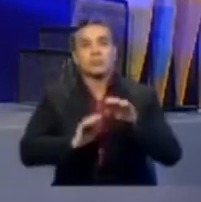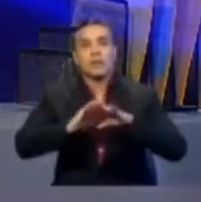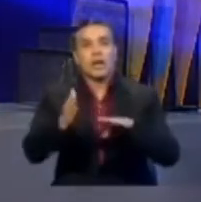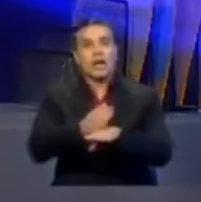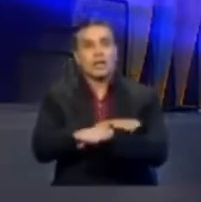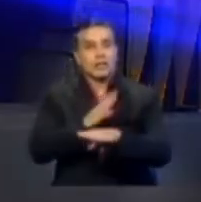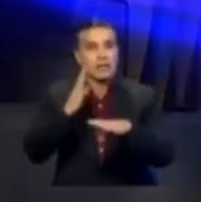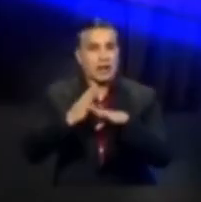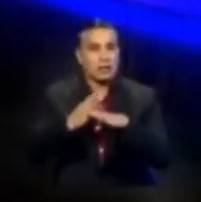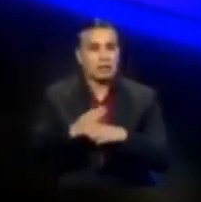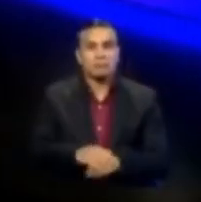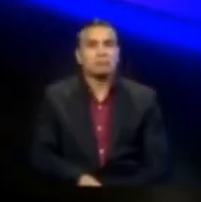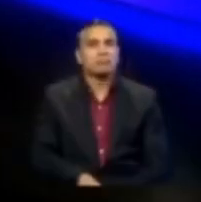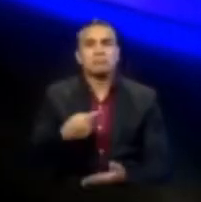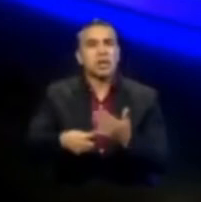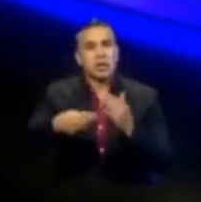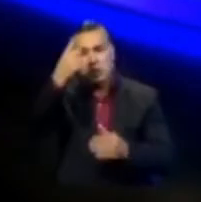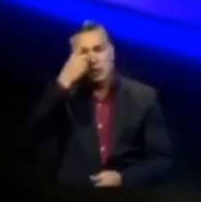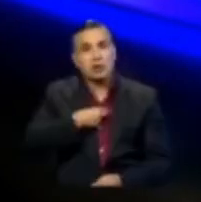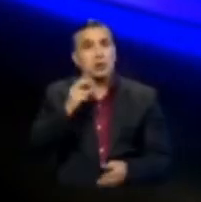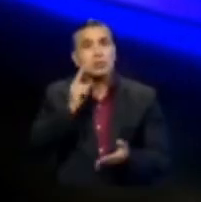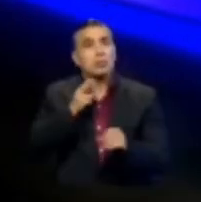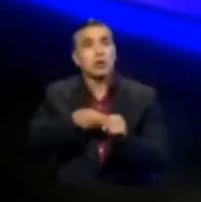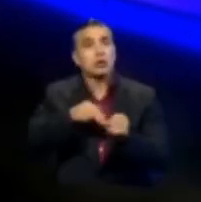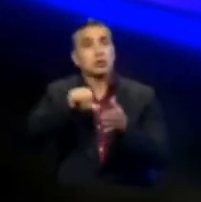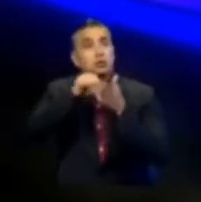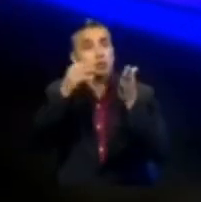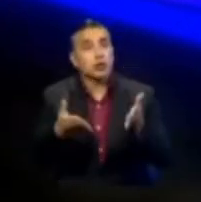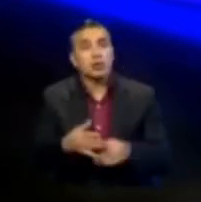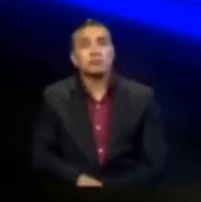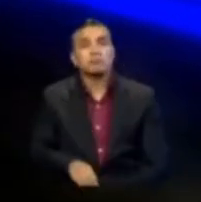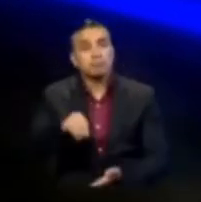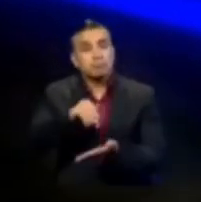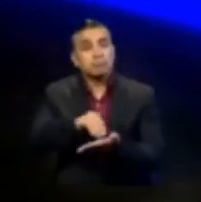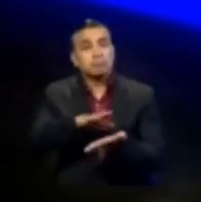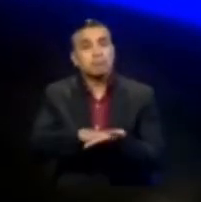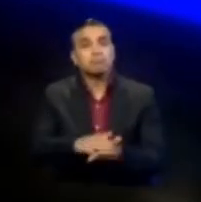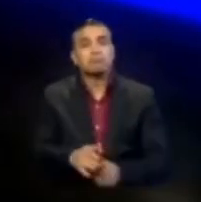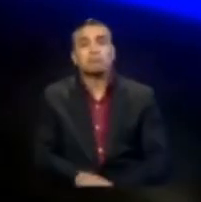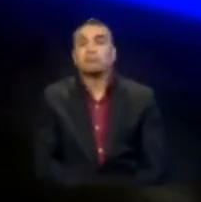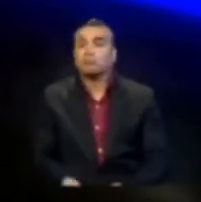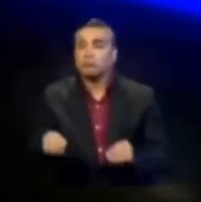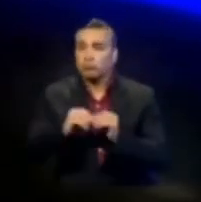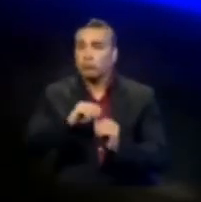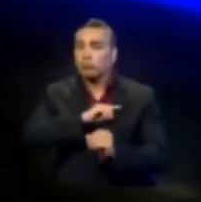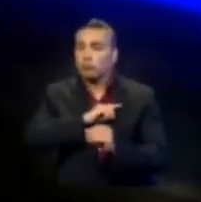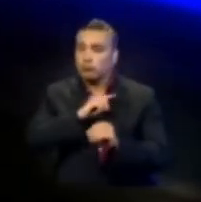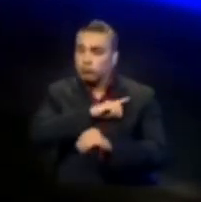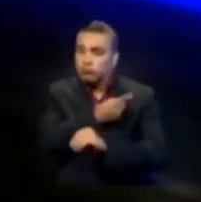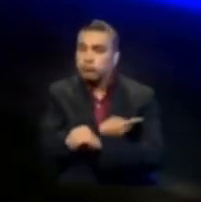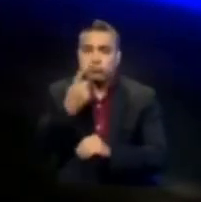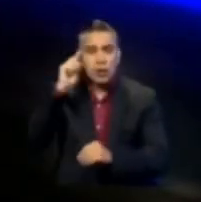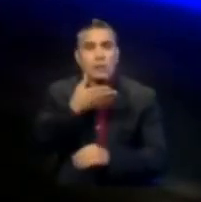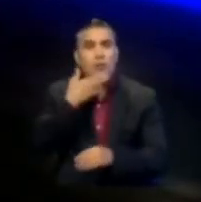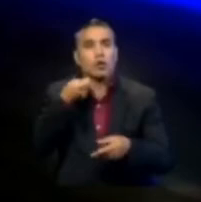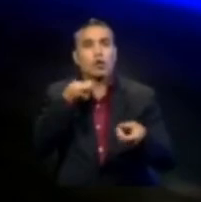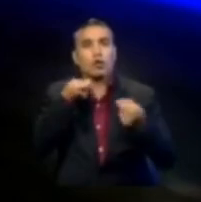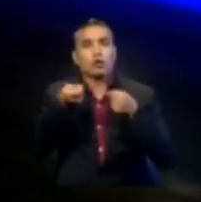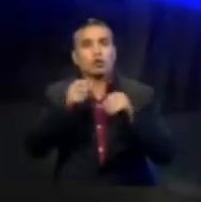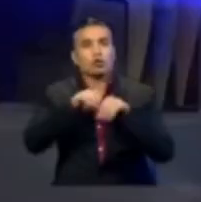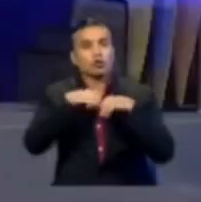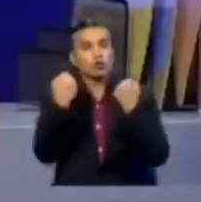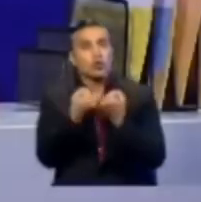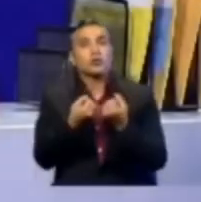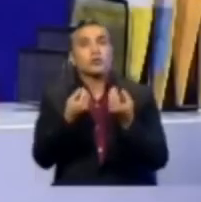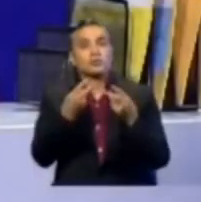dictado? ¿Cuáles mecanismos de participación ciudadana implementaría y fortalecería usted para mejorar el control social y la rendición